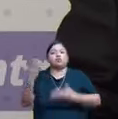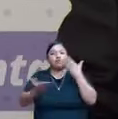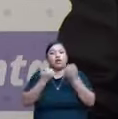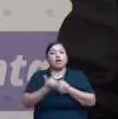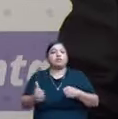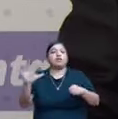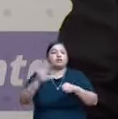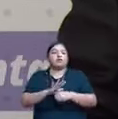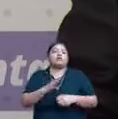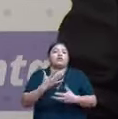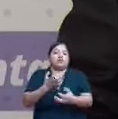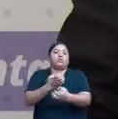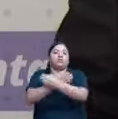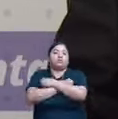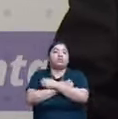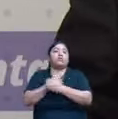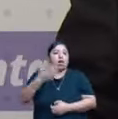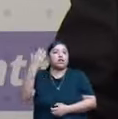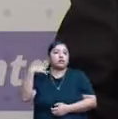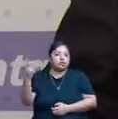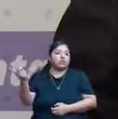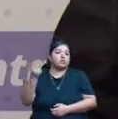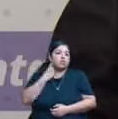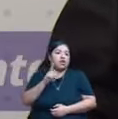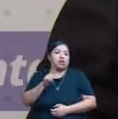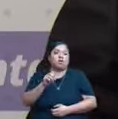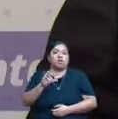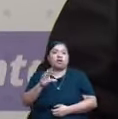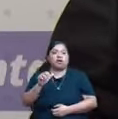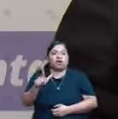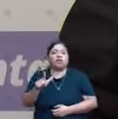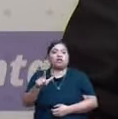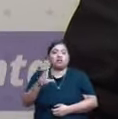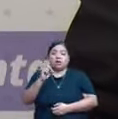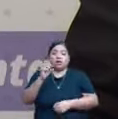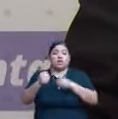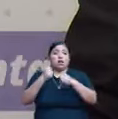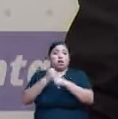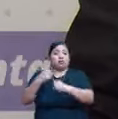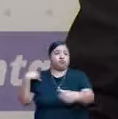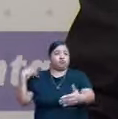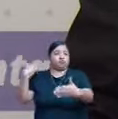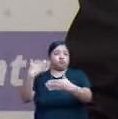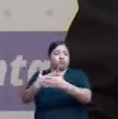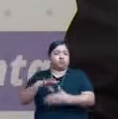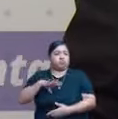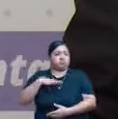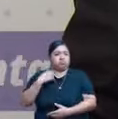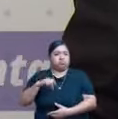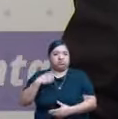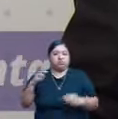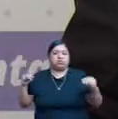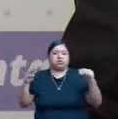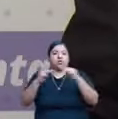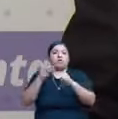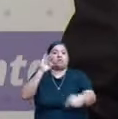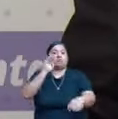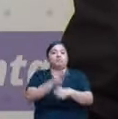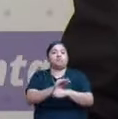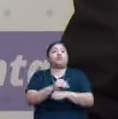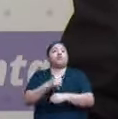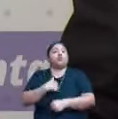educativa. Fui diputada local y 30 años trabajando en beneficio de Mixquiahuala. Hoy quiero ser tu presidenta